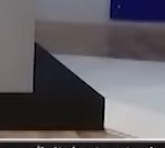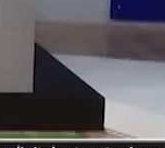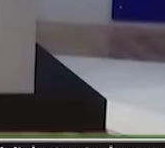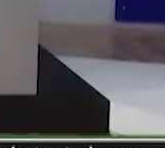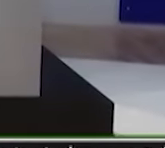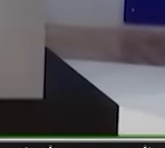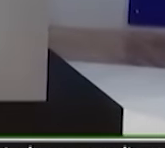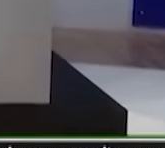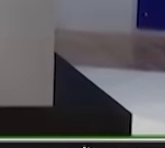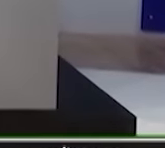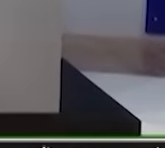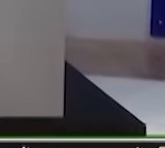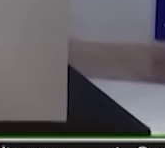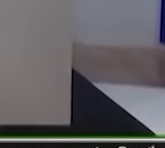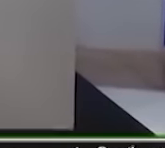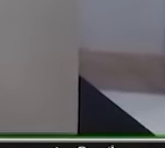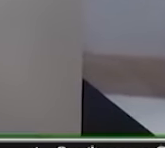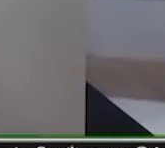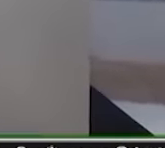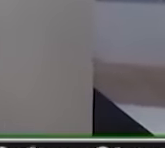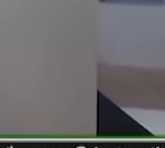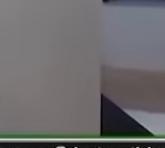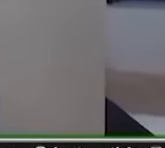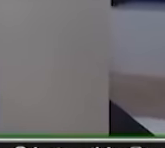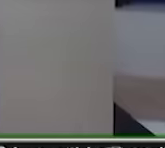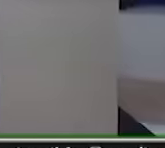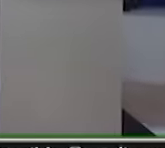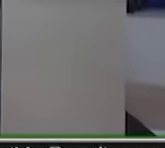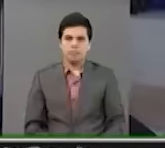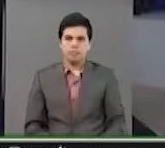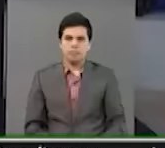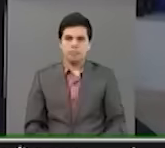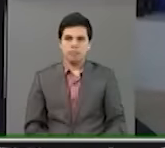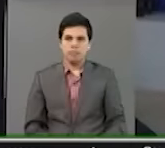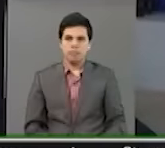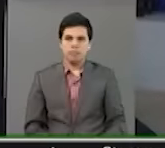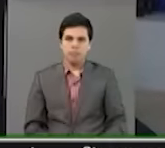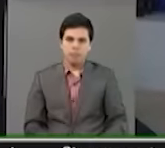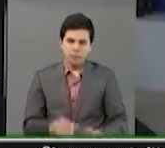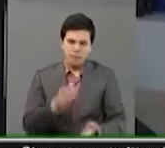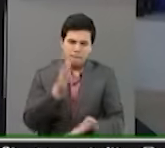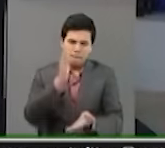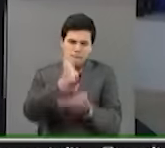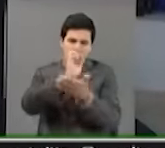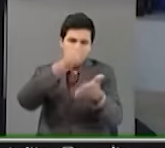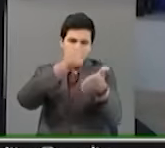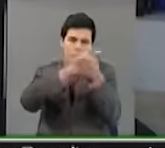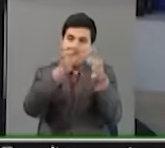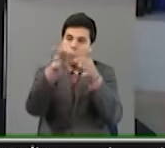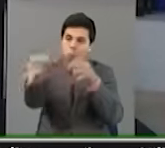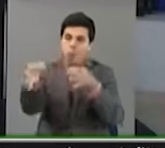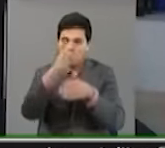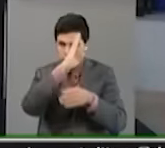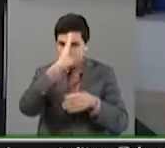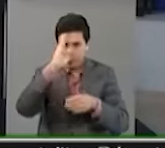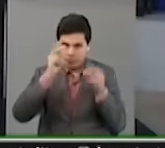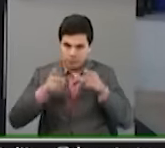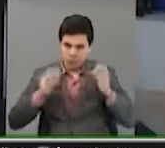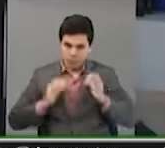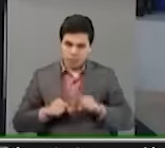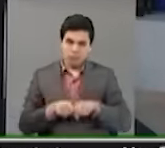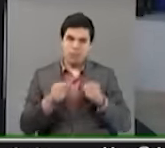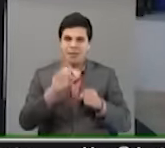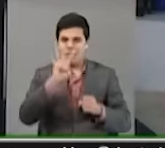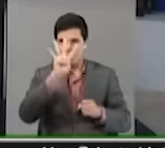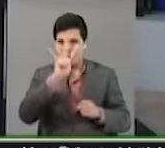Buenas tardes, mucha atención, Kiko. Hoy se conocieron imágenes del accidente que dejó 4 personas heridas en el municipio de San Gil. Precisamente, Karen, según